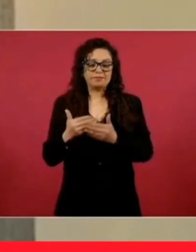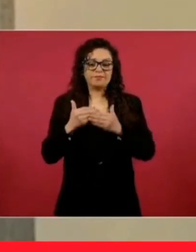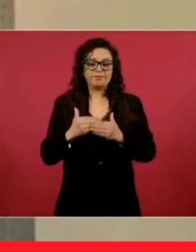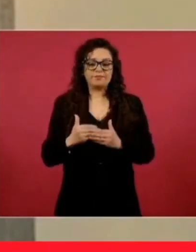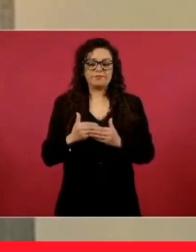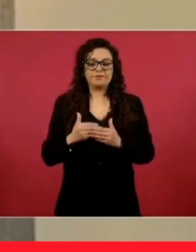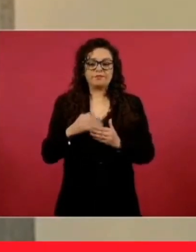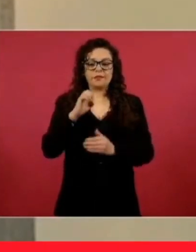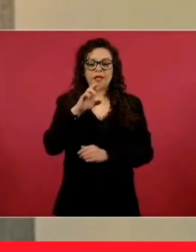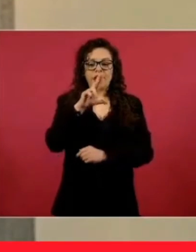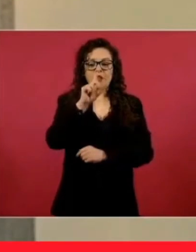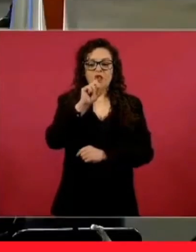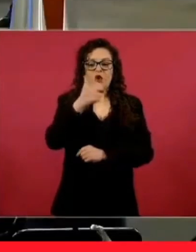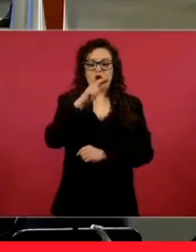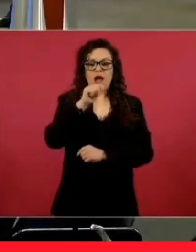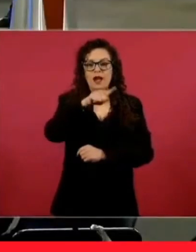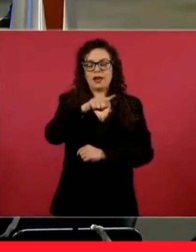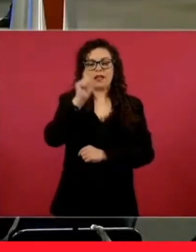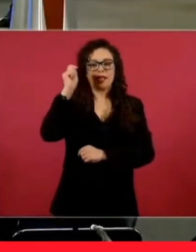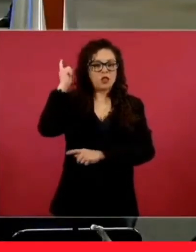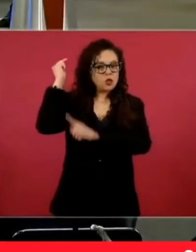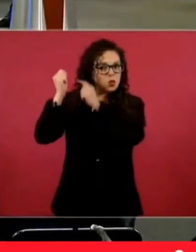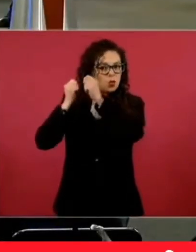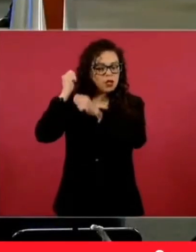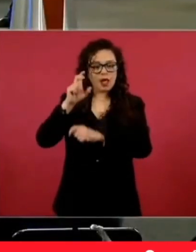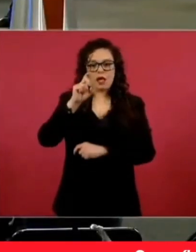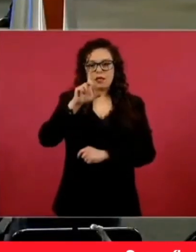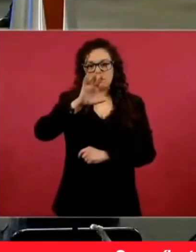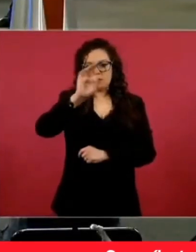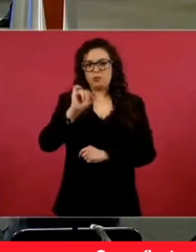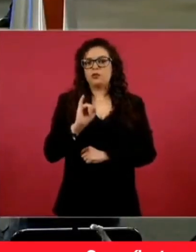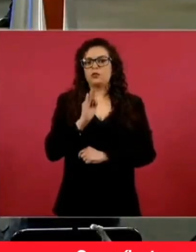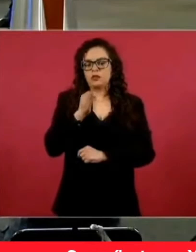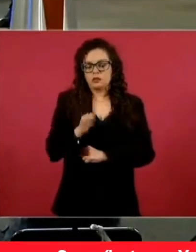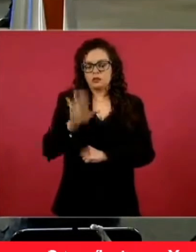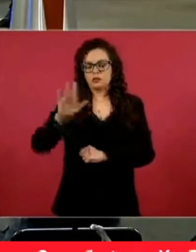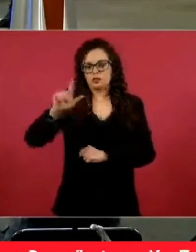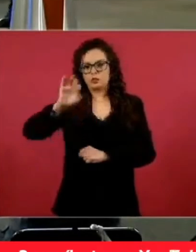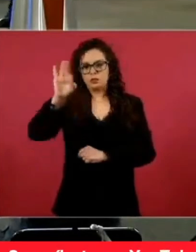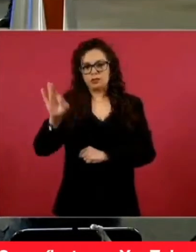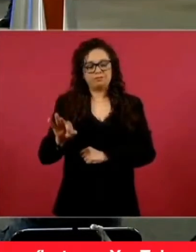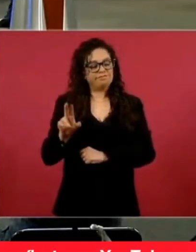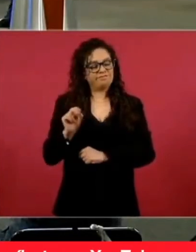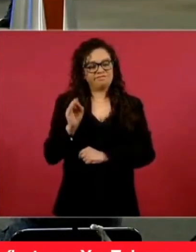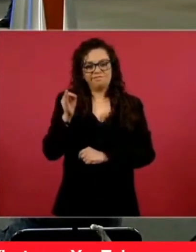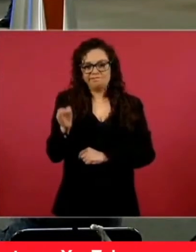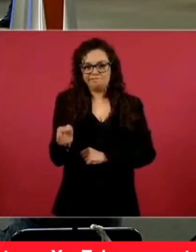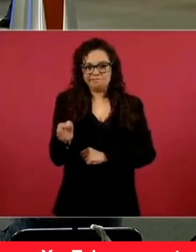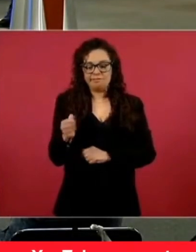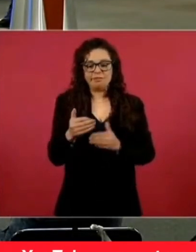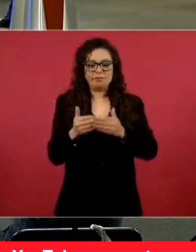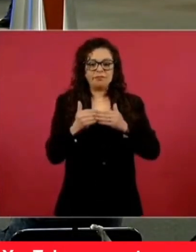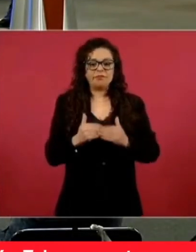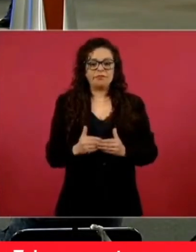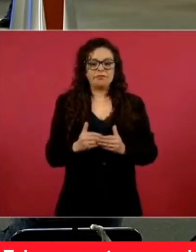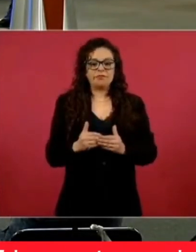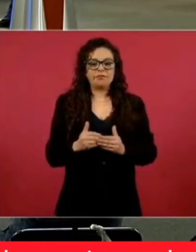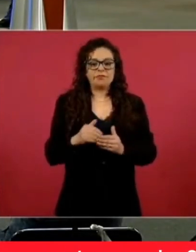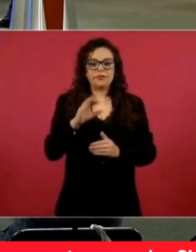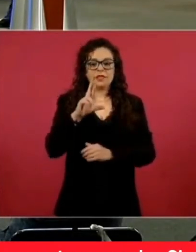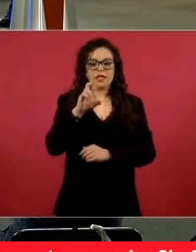Erdogan de Turquía tiene el 35% de aceptación y el 57% de rechazo. Ulf Kristersson